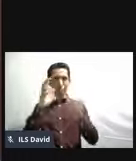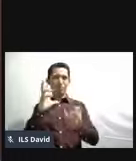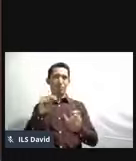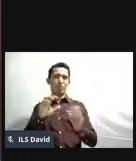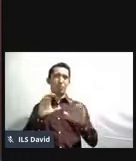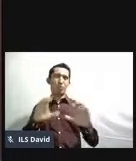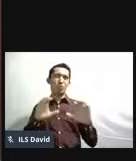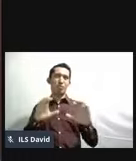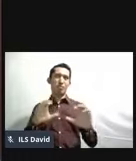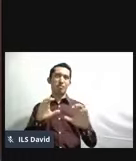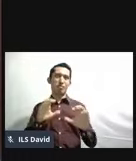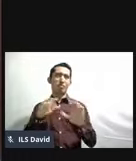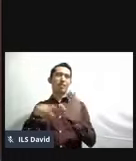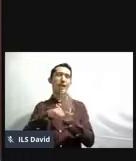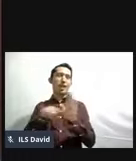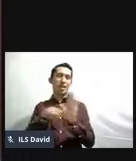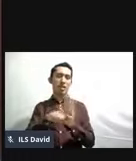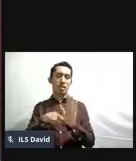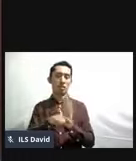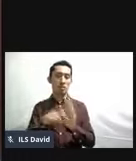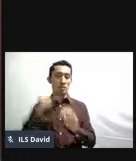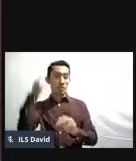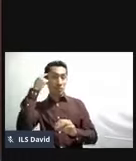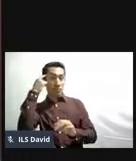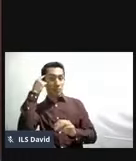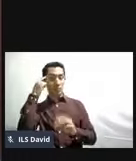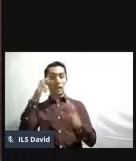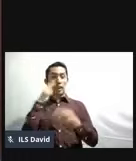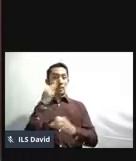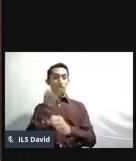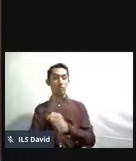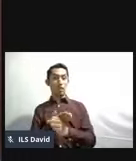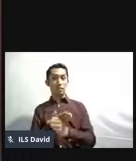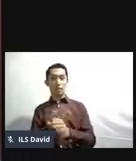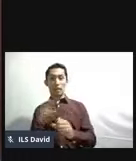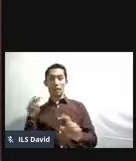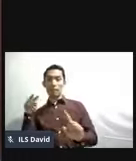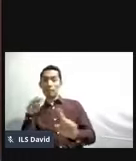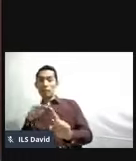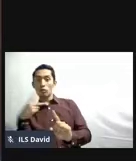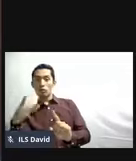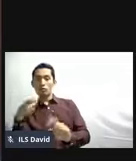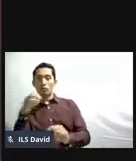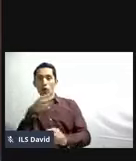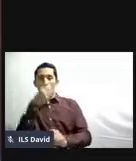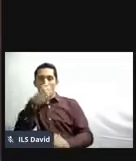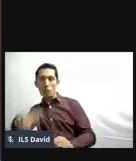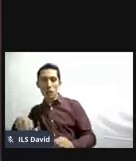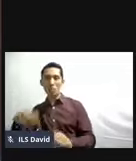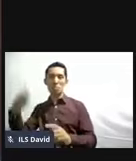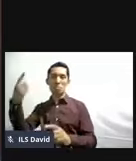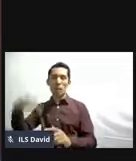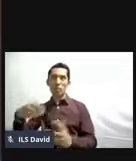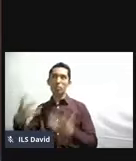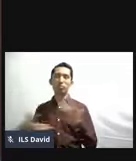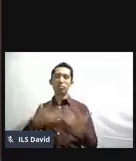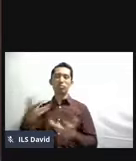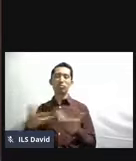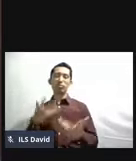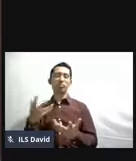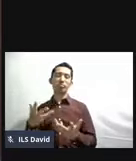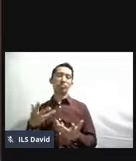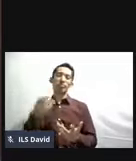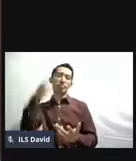bajo este concepto de obligación la misma, meter en la misma canasta a la responsabilidad. Y es